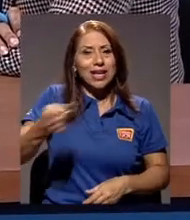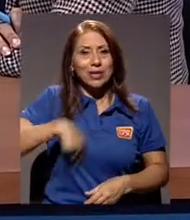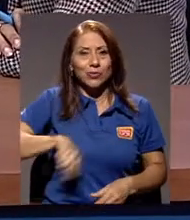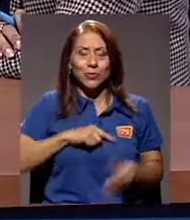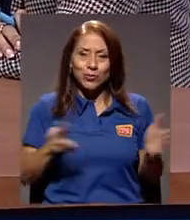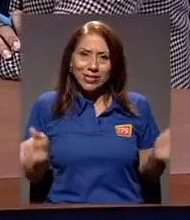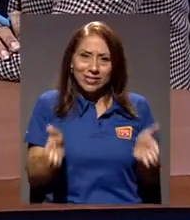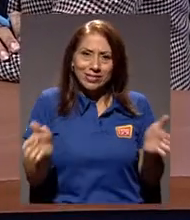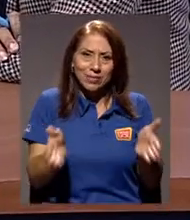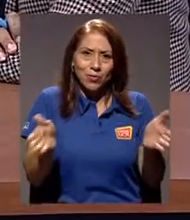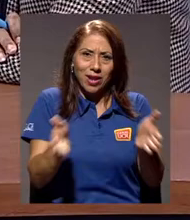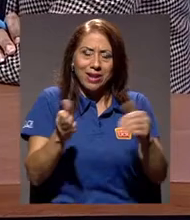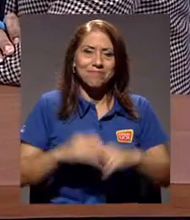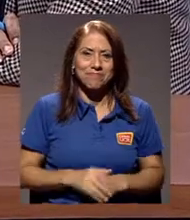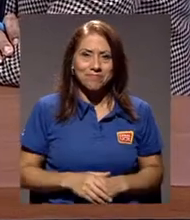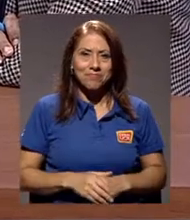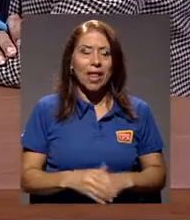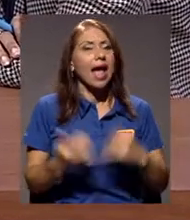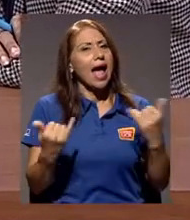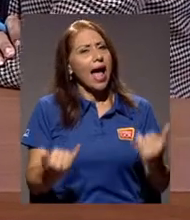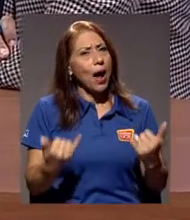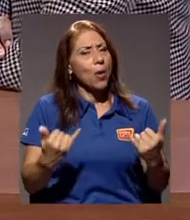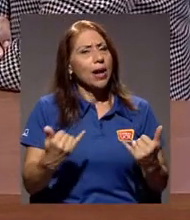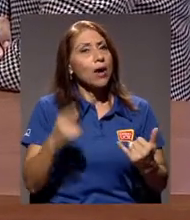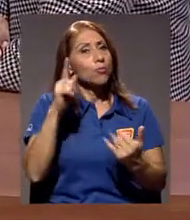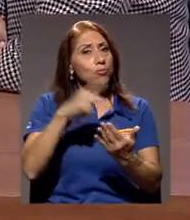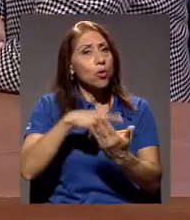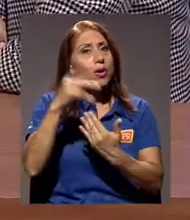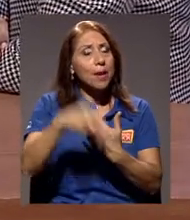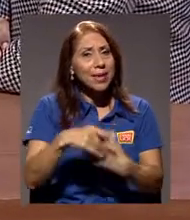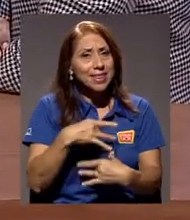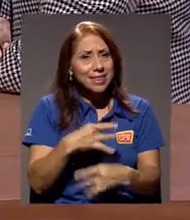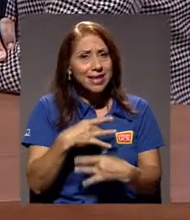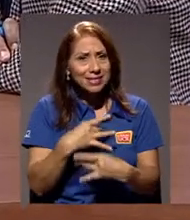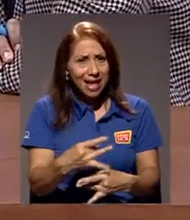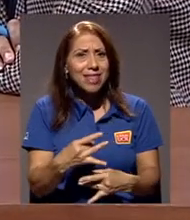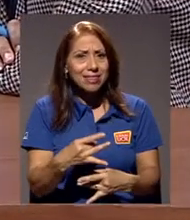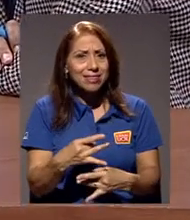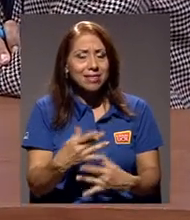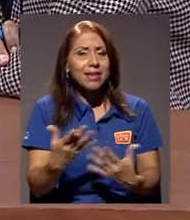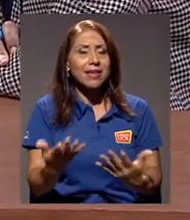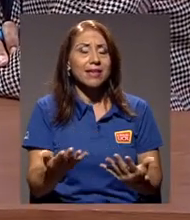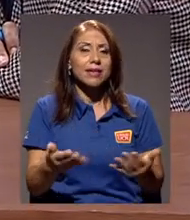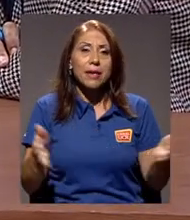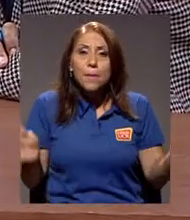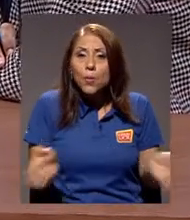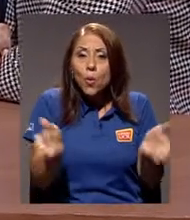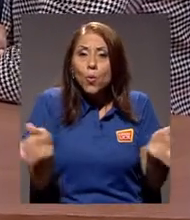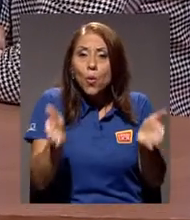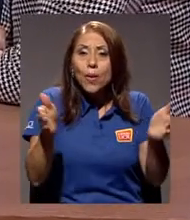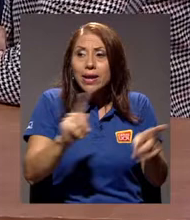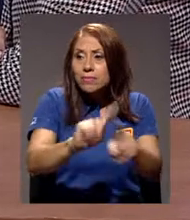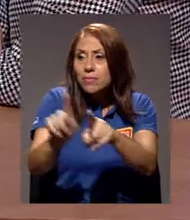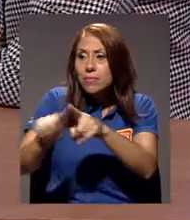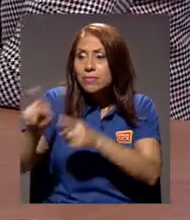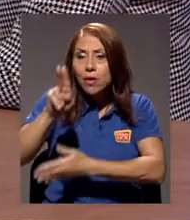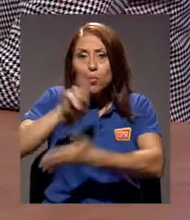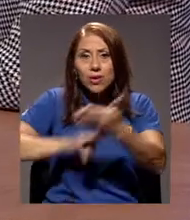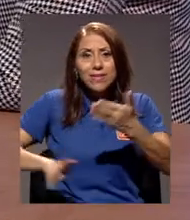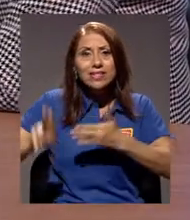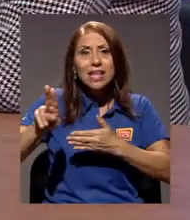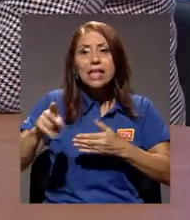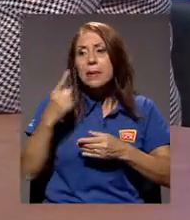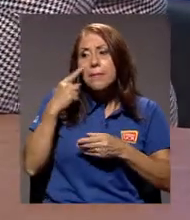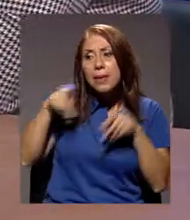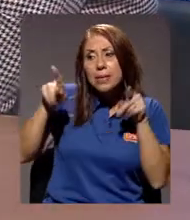estimular de ono tenemos de hecho ahora un programa muy interesante de promover que las universidades hagan seguimiento de los